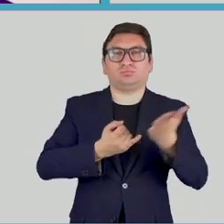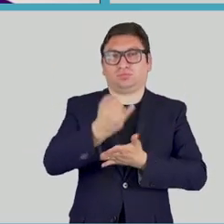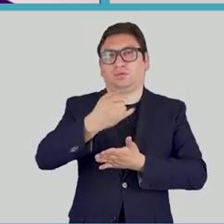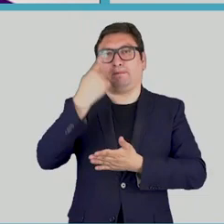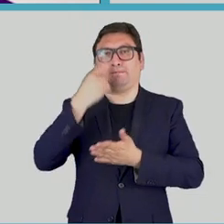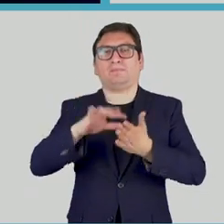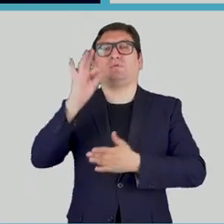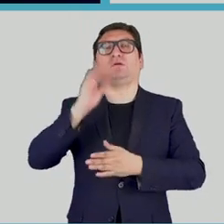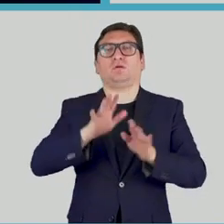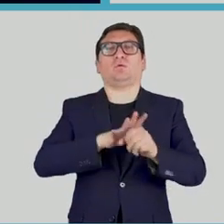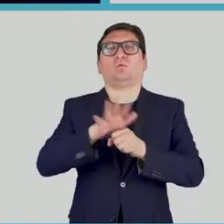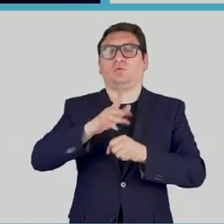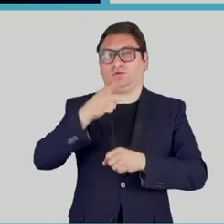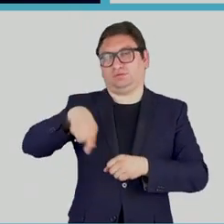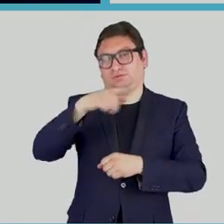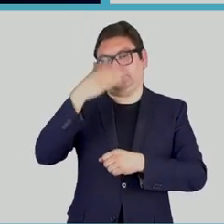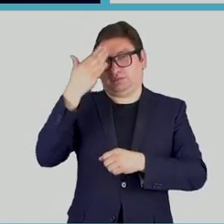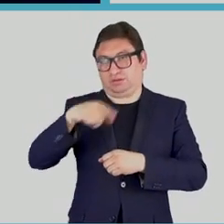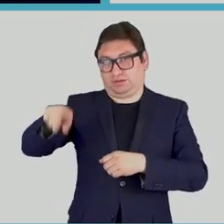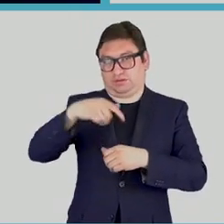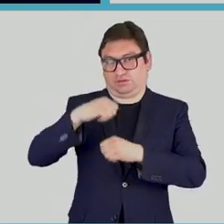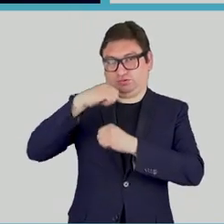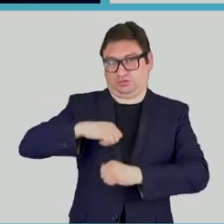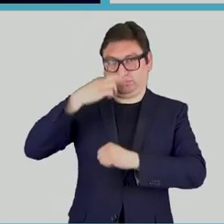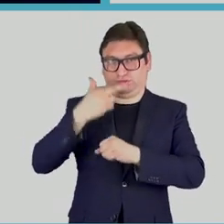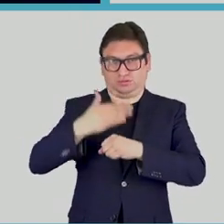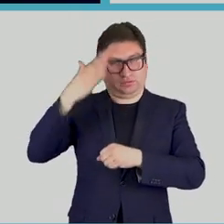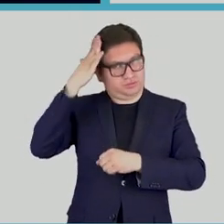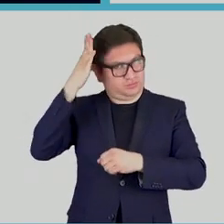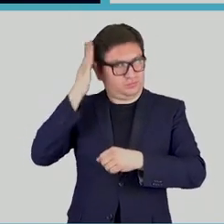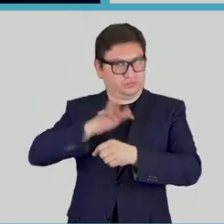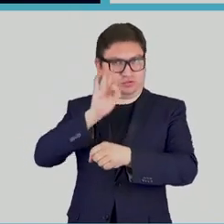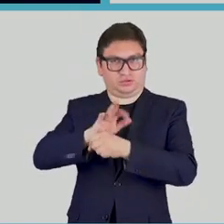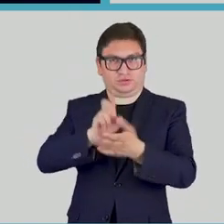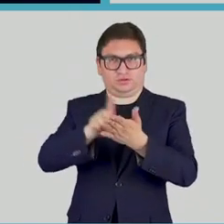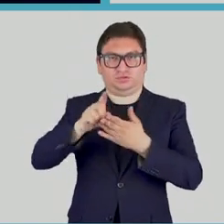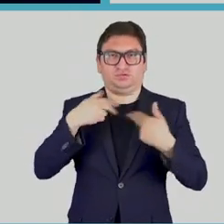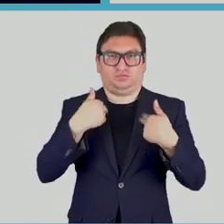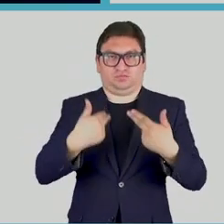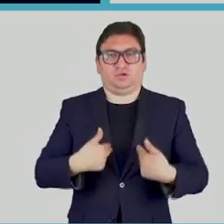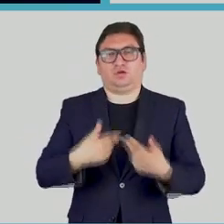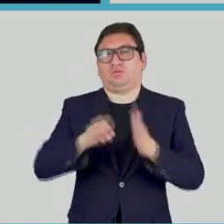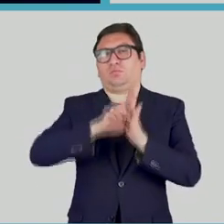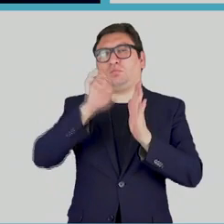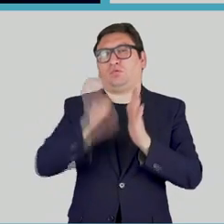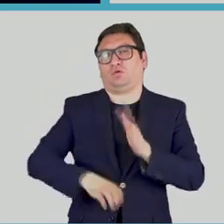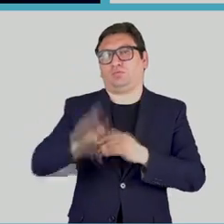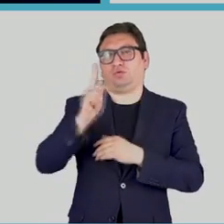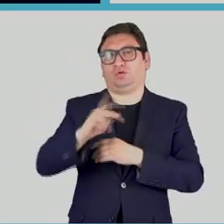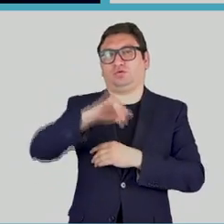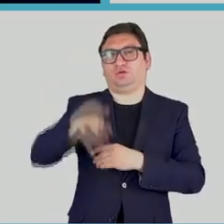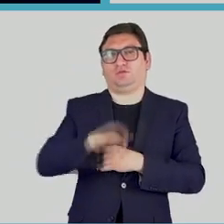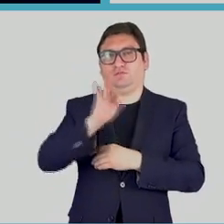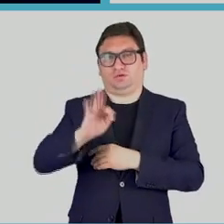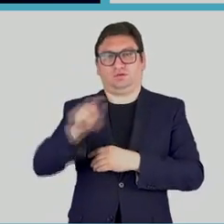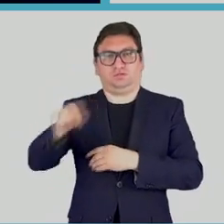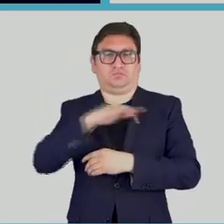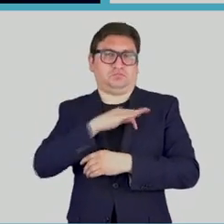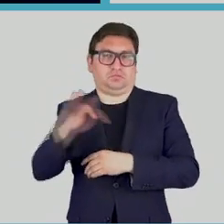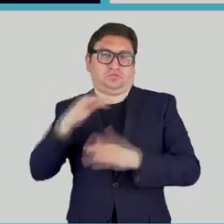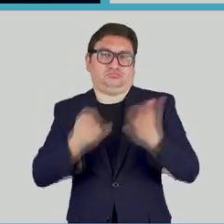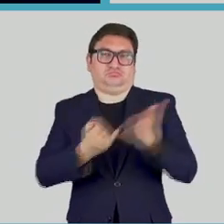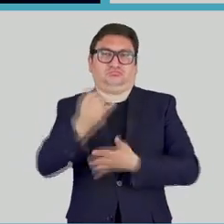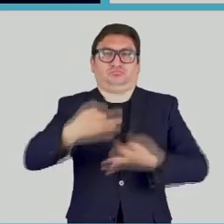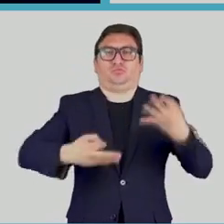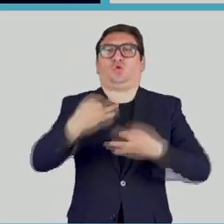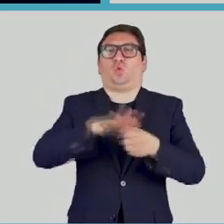finalmente los órganos que toman esas decisiones los organismos protectores de Derechos Humanos como puede ser el poder judicial de la federación